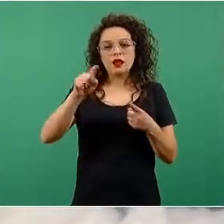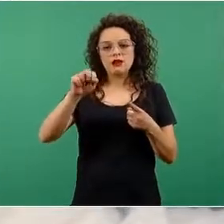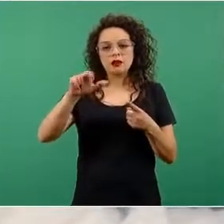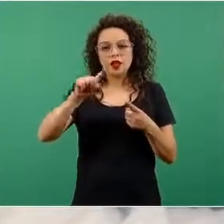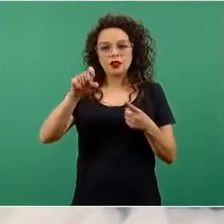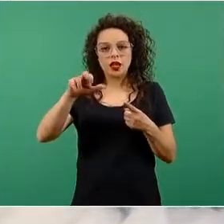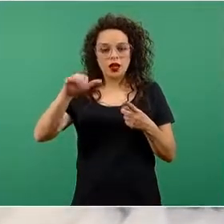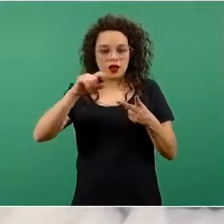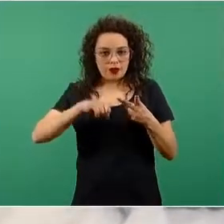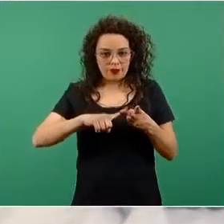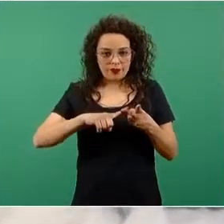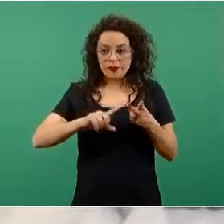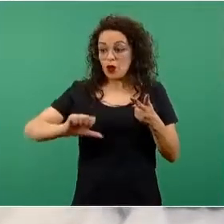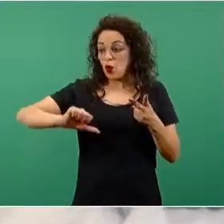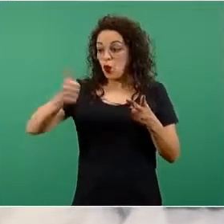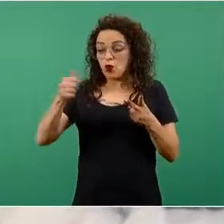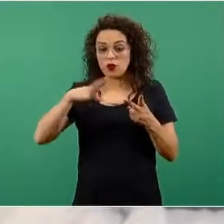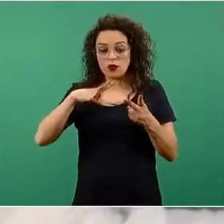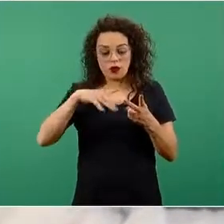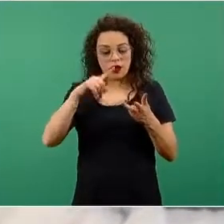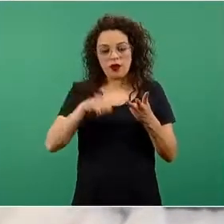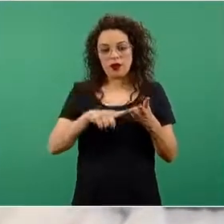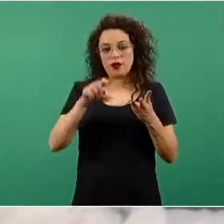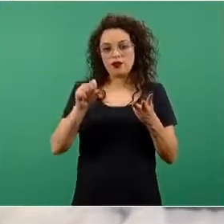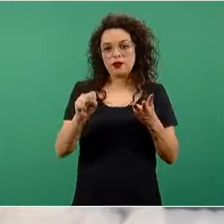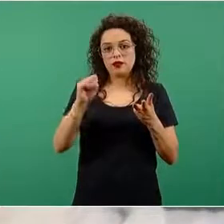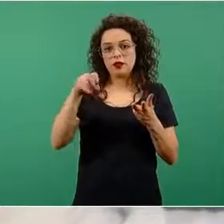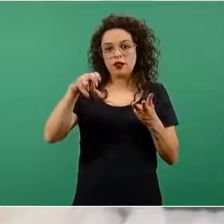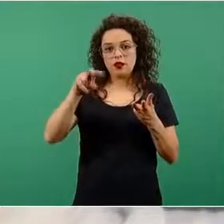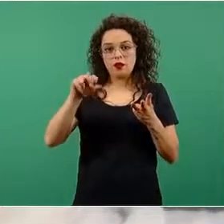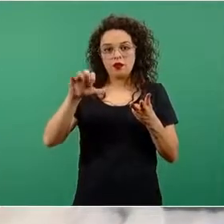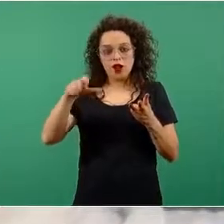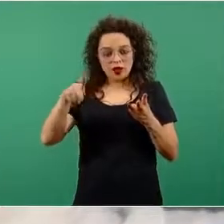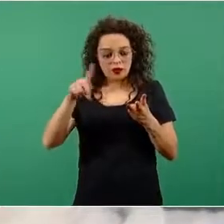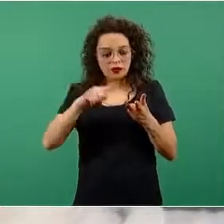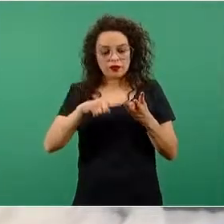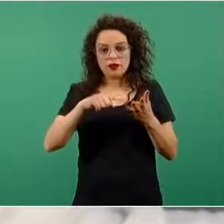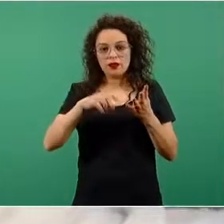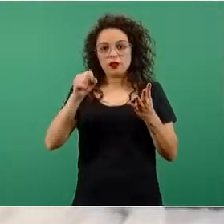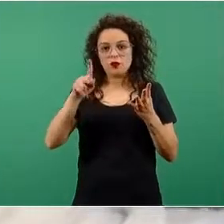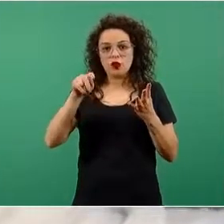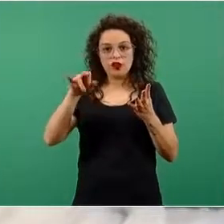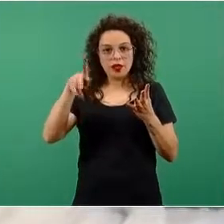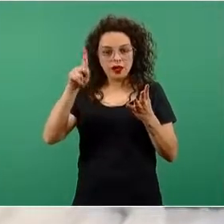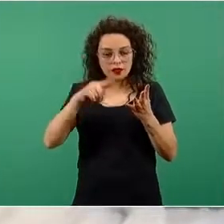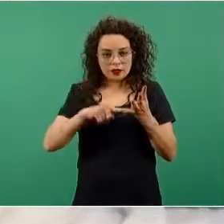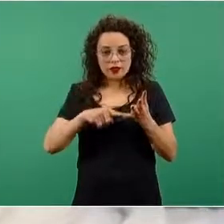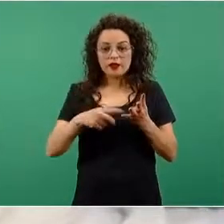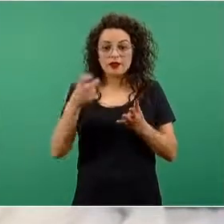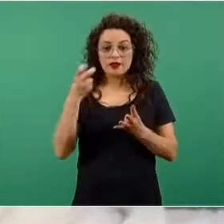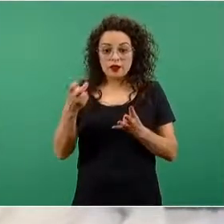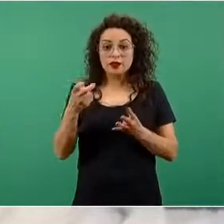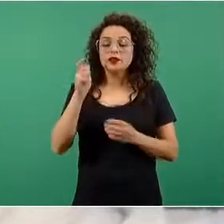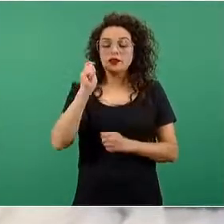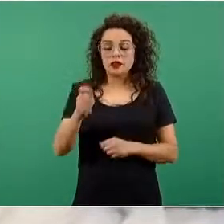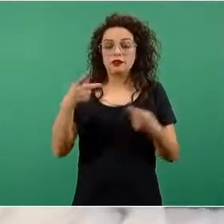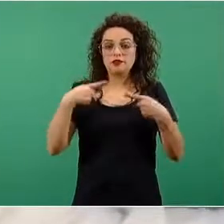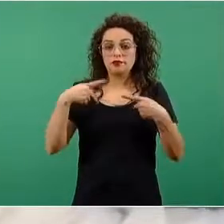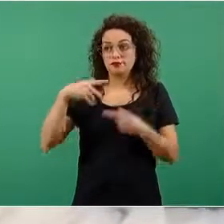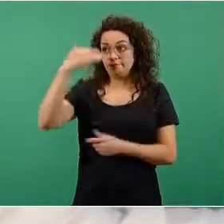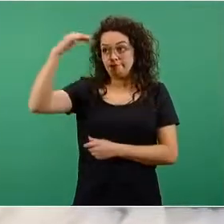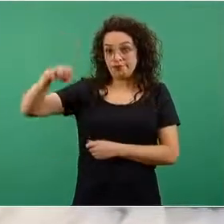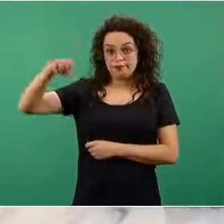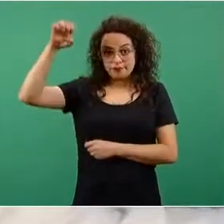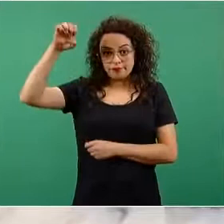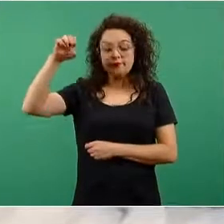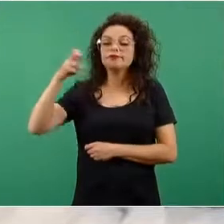vacunas, las otras que tenemos, la Sinovac y la Sputnik, hemos avanzado también en la parte de personas adultas mayores, y recordar